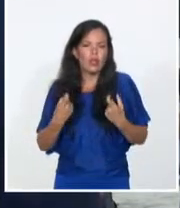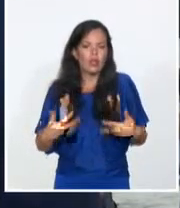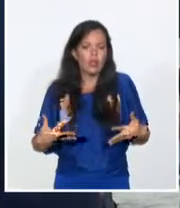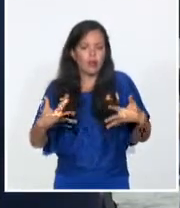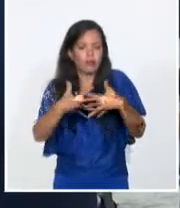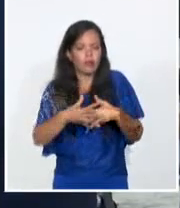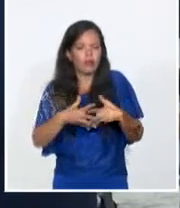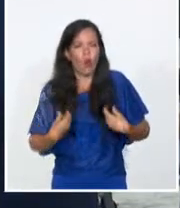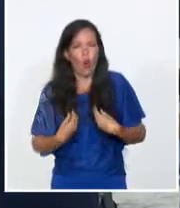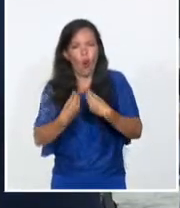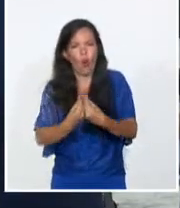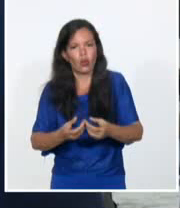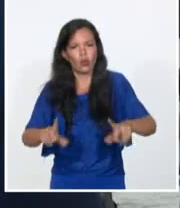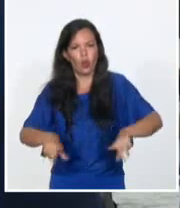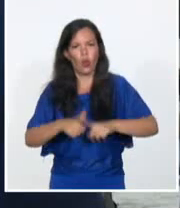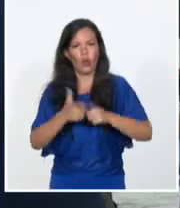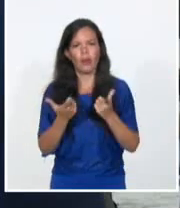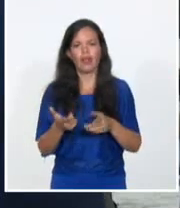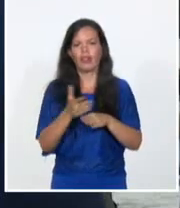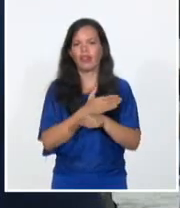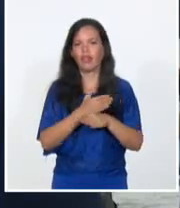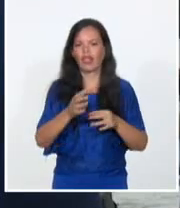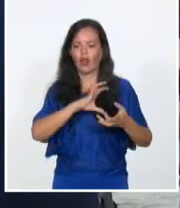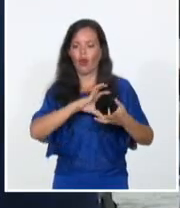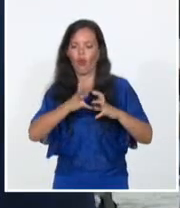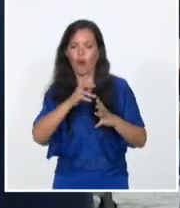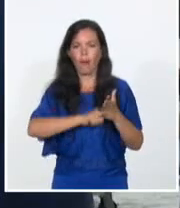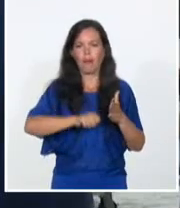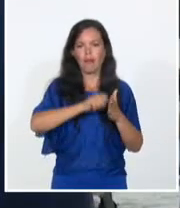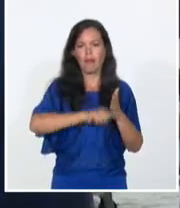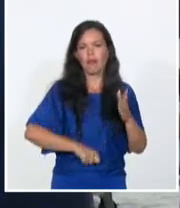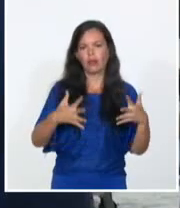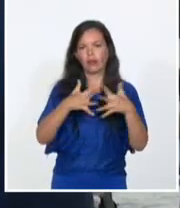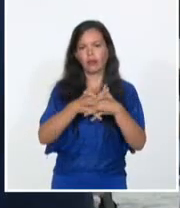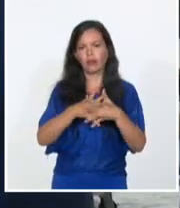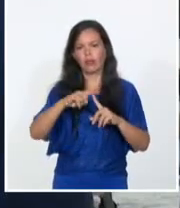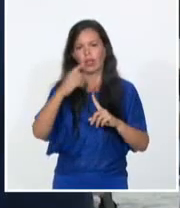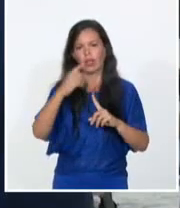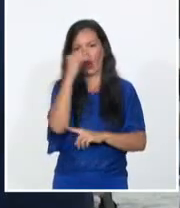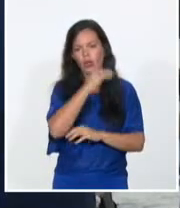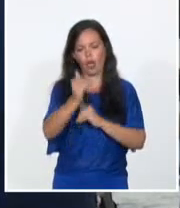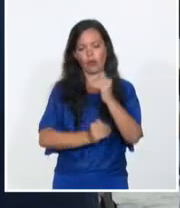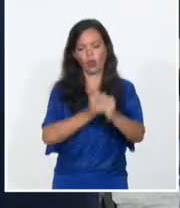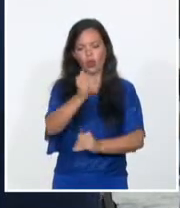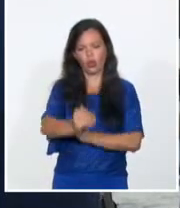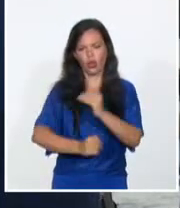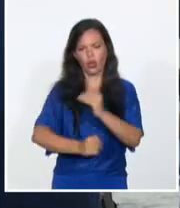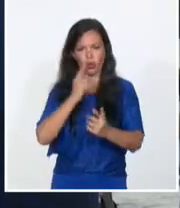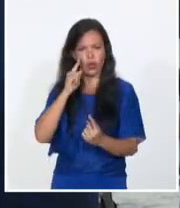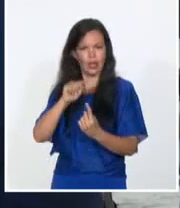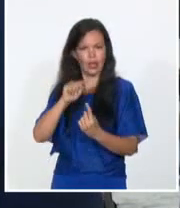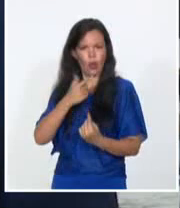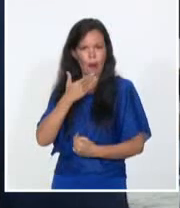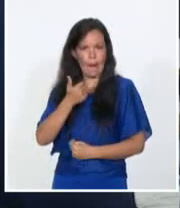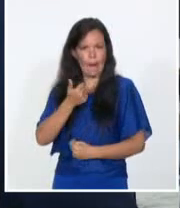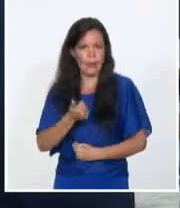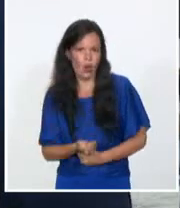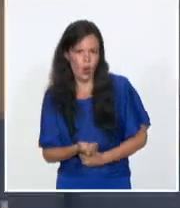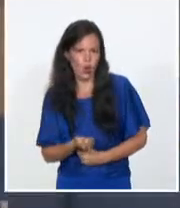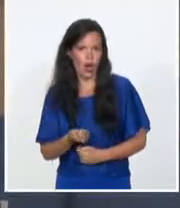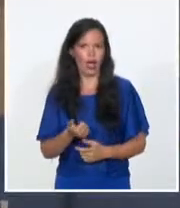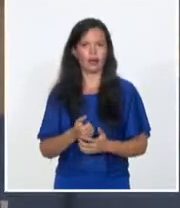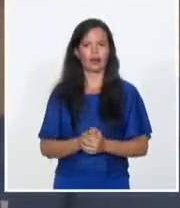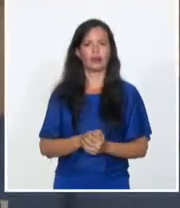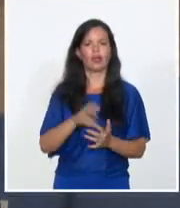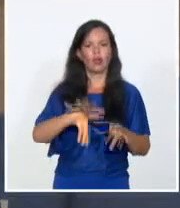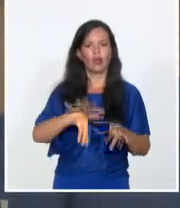implementando diferentes estrategias, tecnologías y procesos que vayan en el beneficio de que tengamos un cielo sin fronteras.